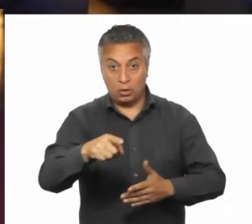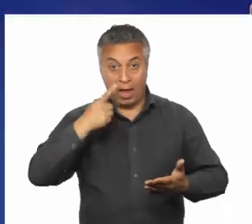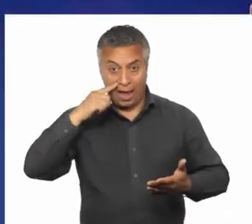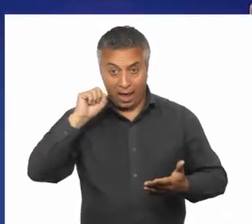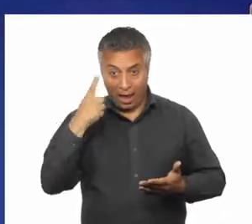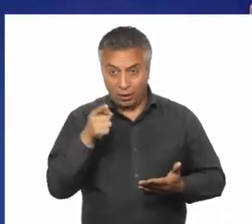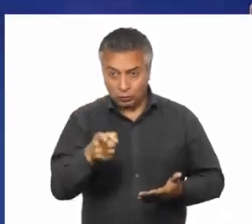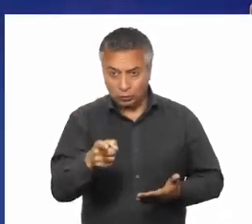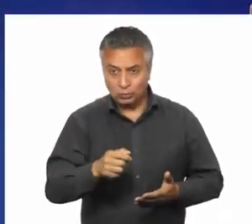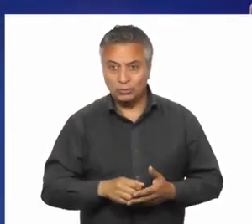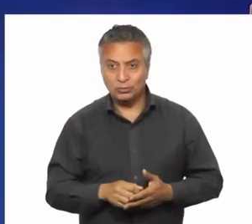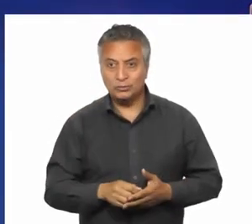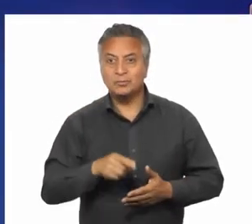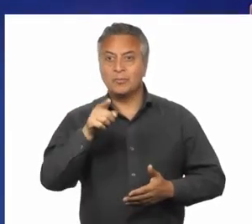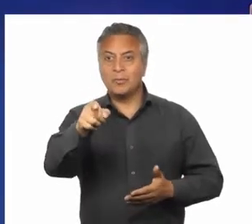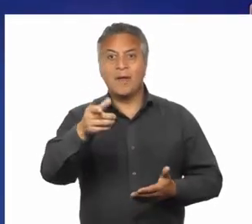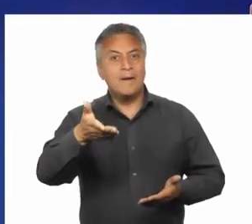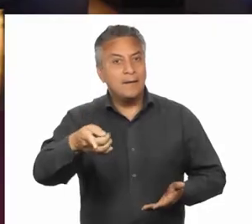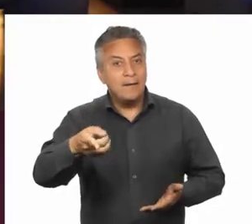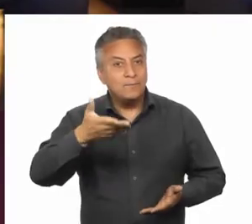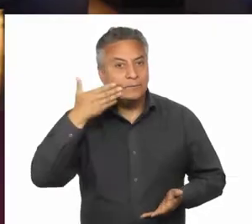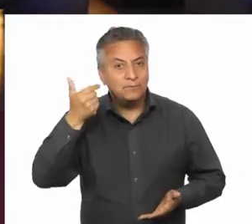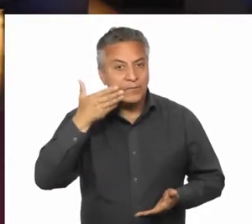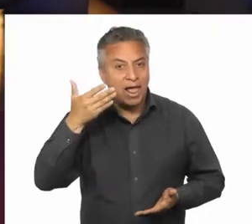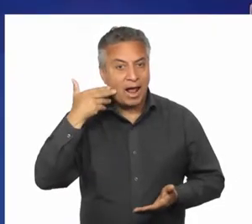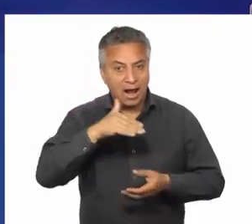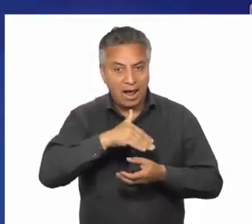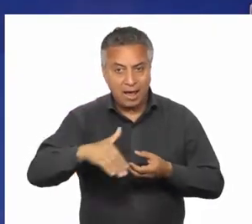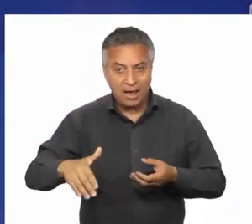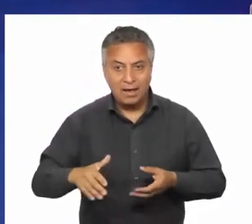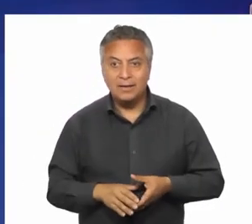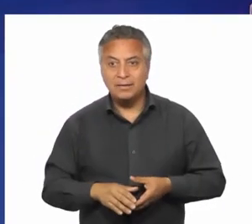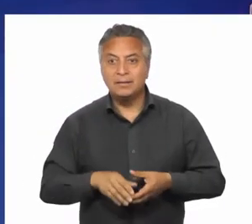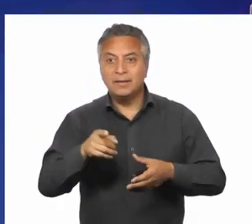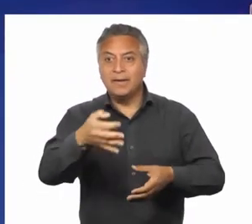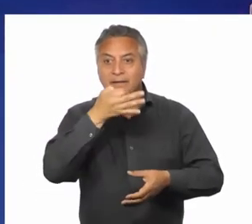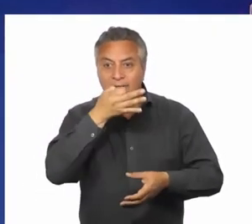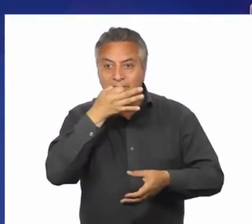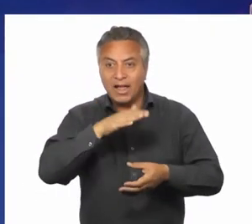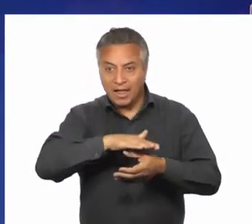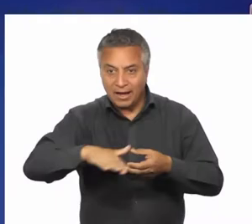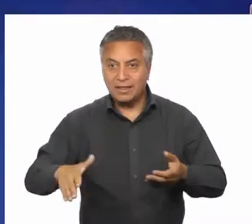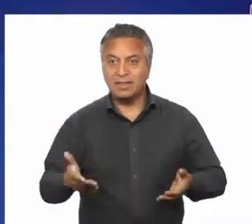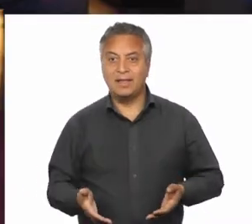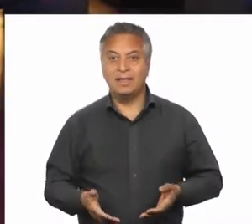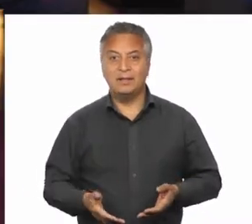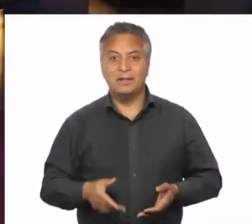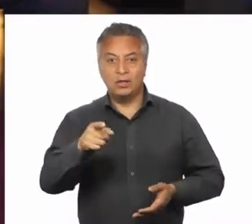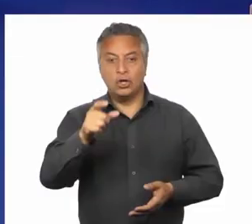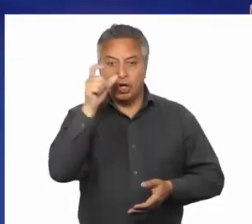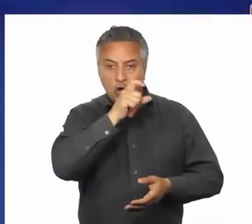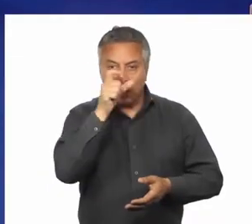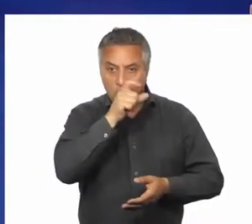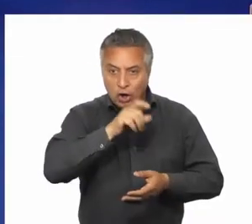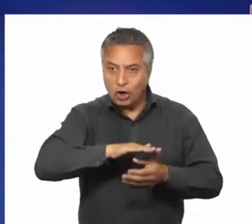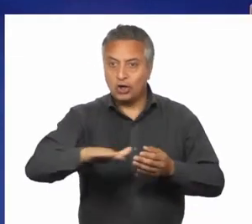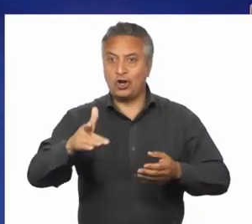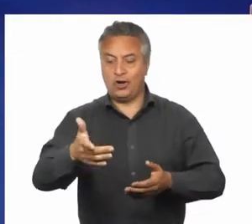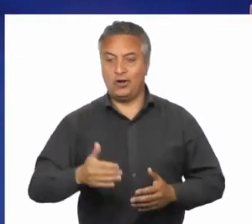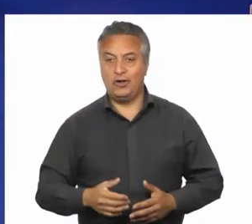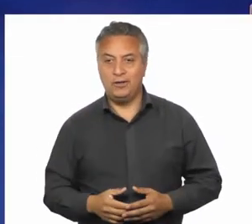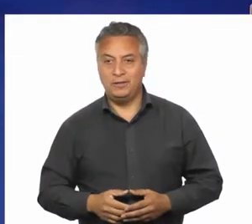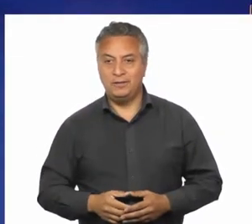azul, superficie blanca, verde, rojo.